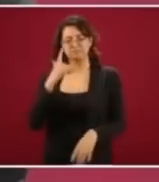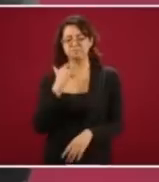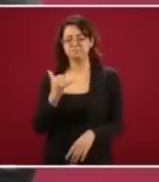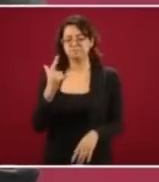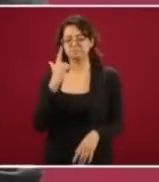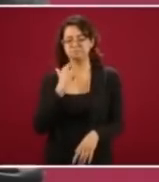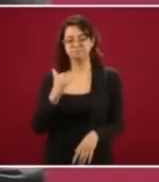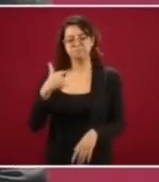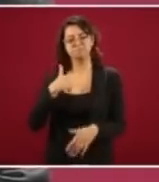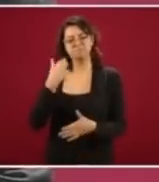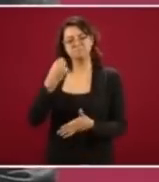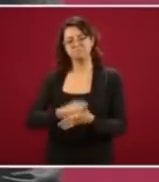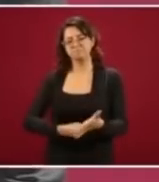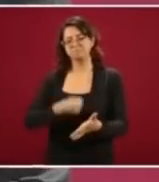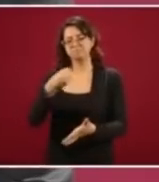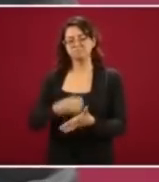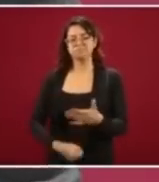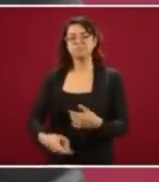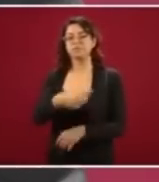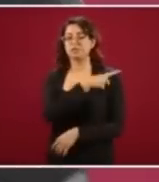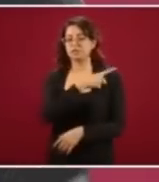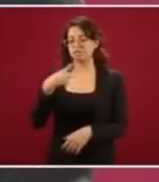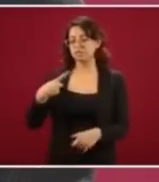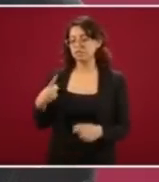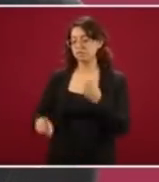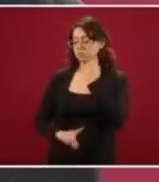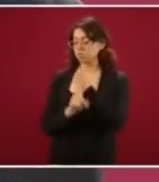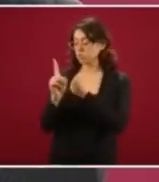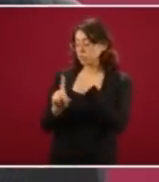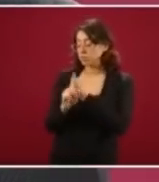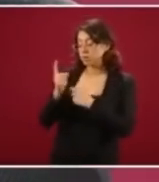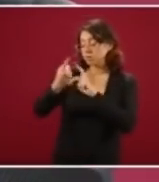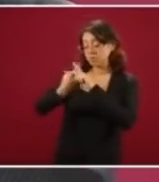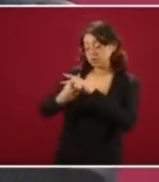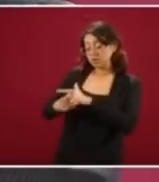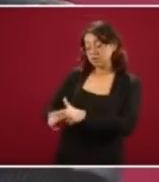yo insisto que hay que atender las causas,